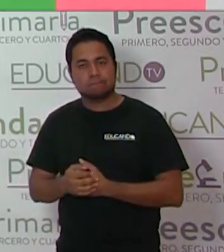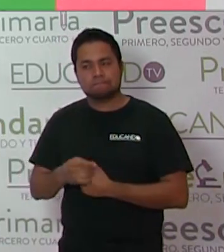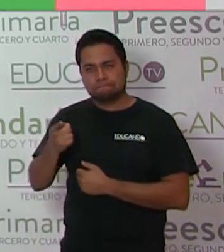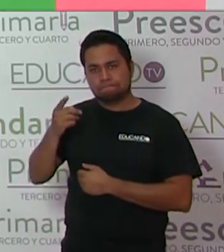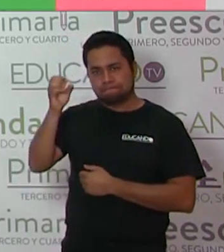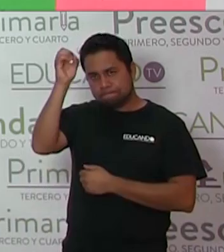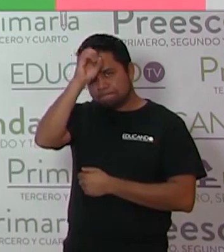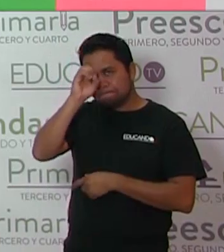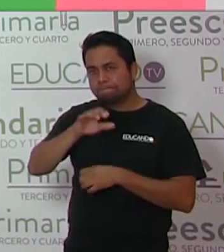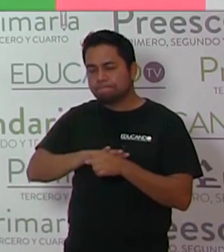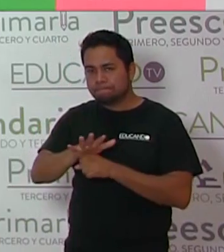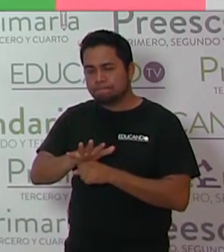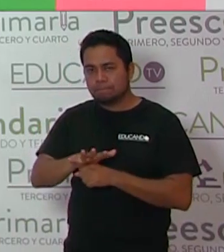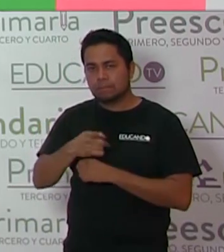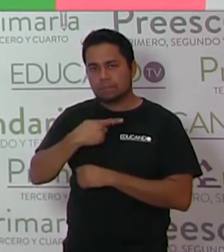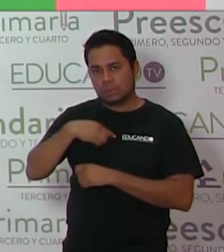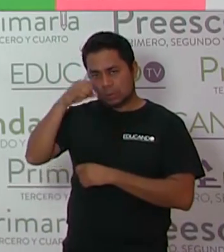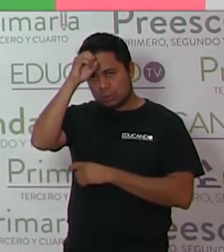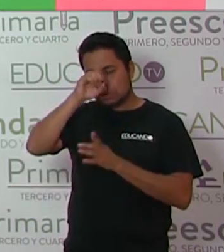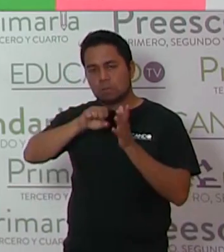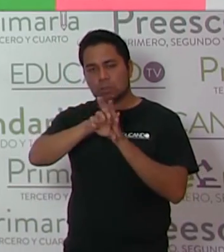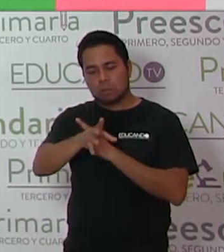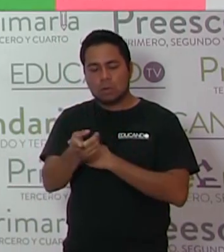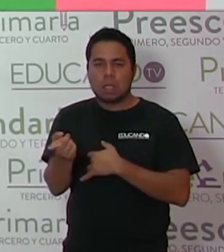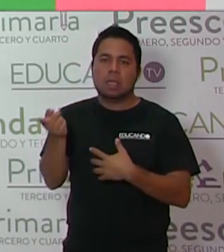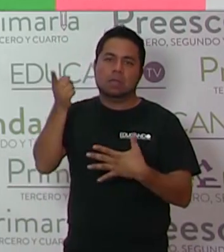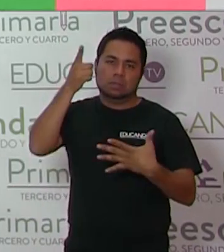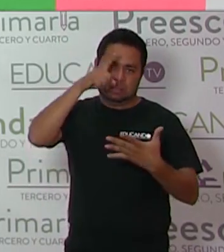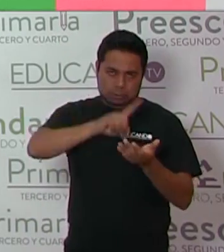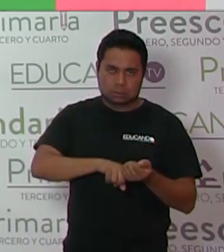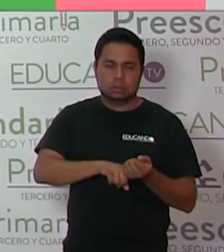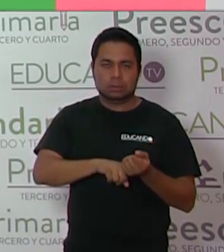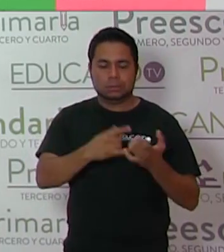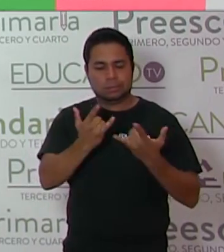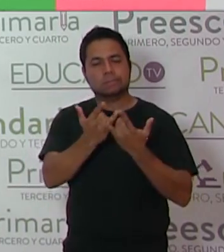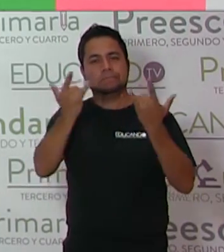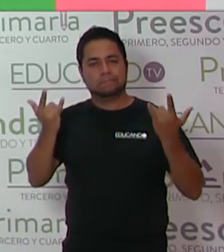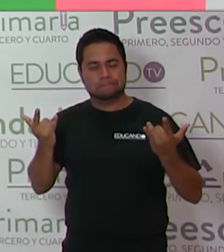niños? ¿Ustedes qué opinan? Yo opino que está dentro